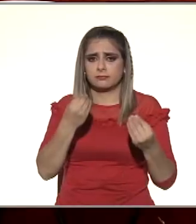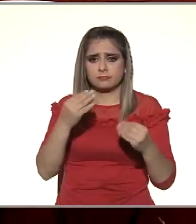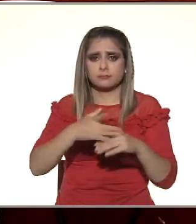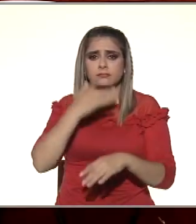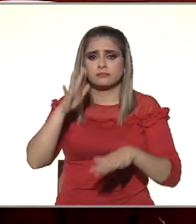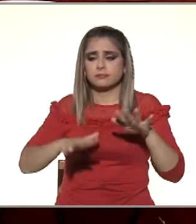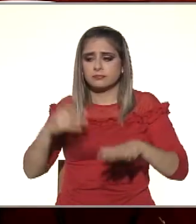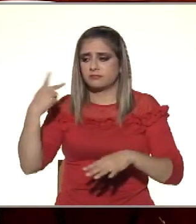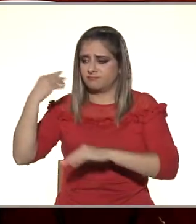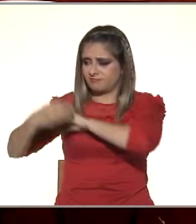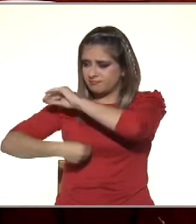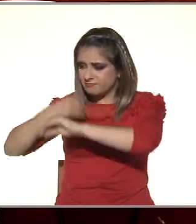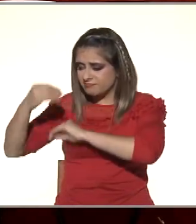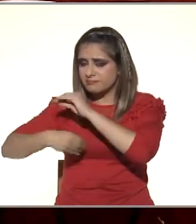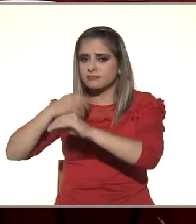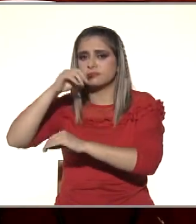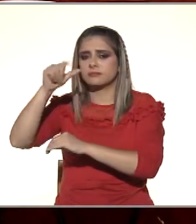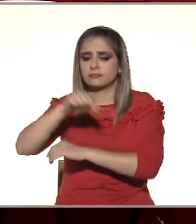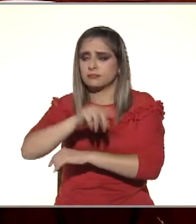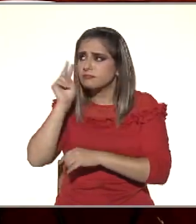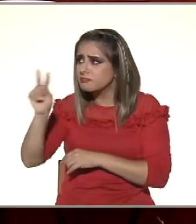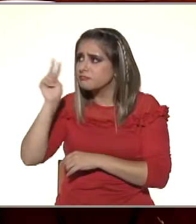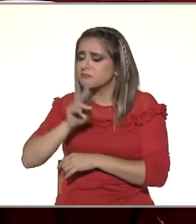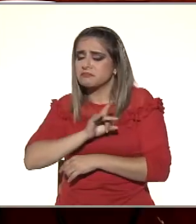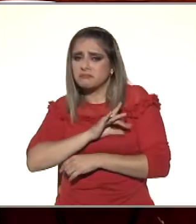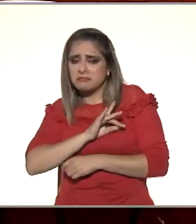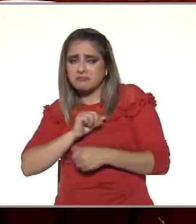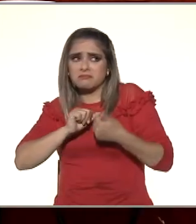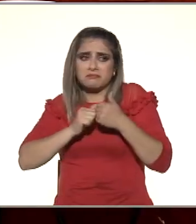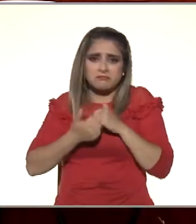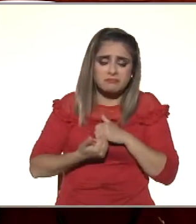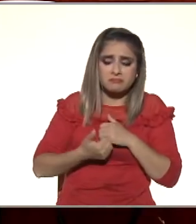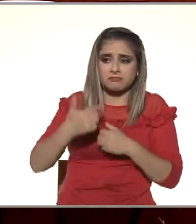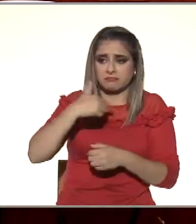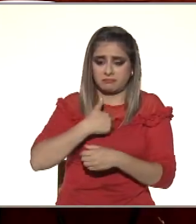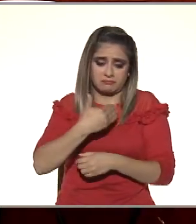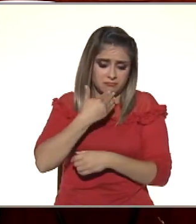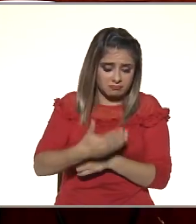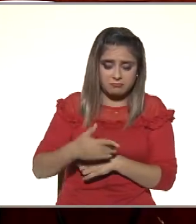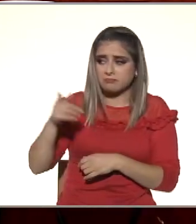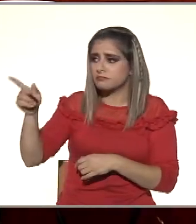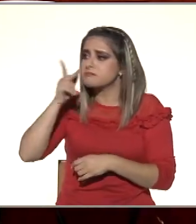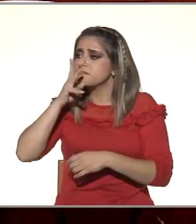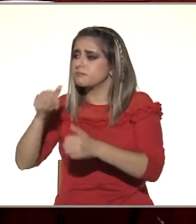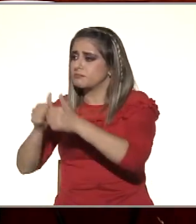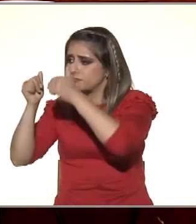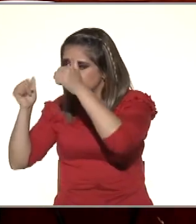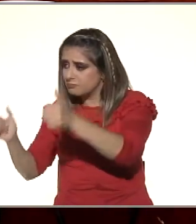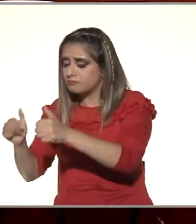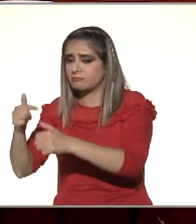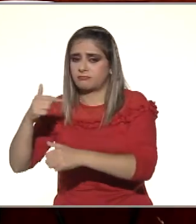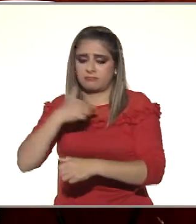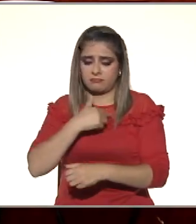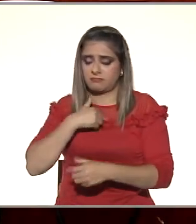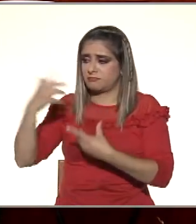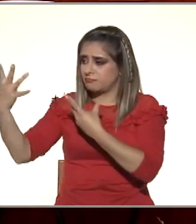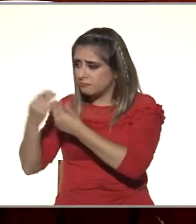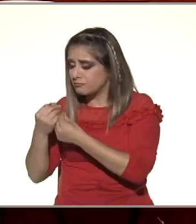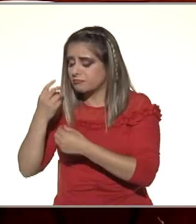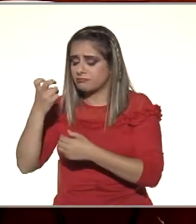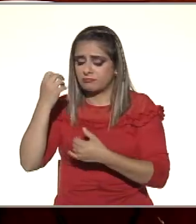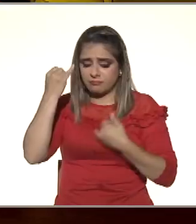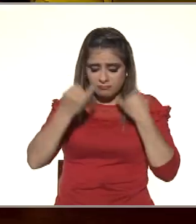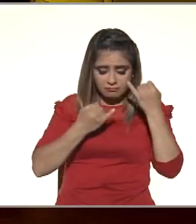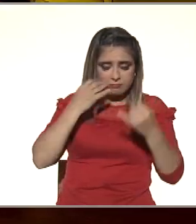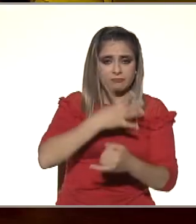hasta somatizando, se sienten responsables de que si yo estoy bien, mis papás se van a separar, porque por mí están juntos.